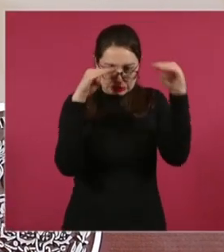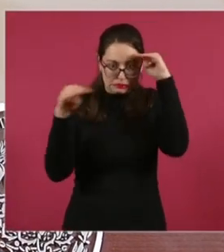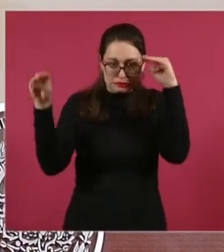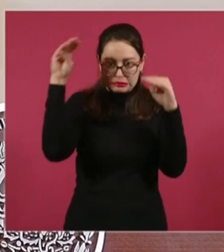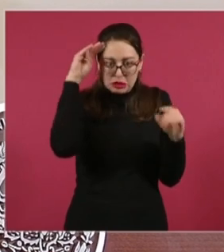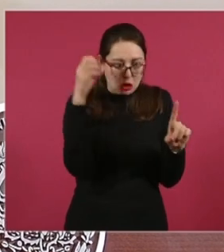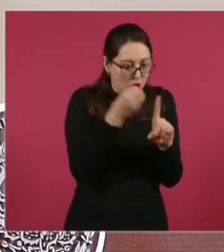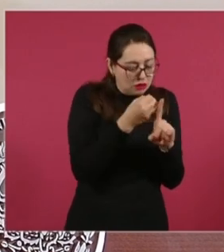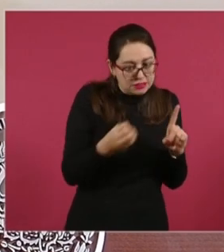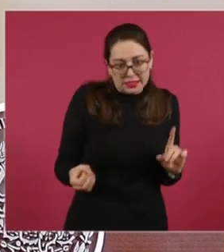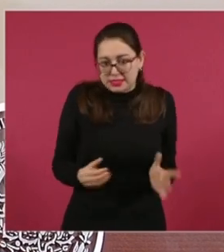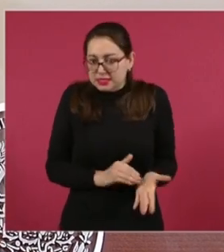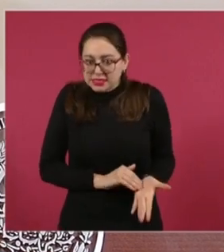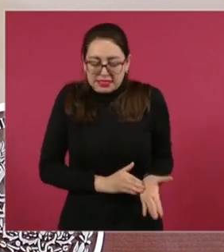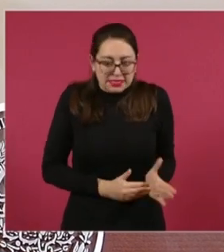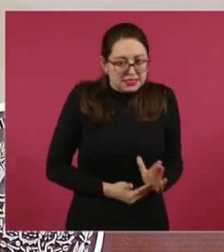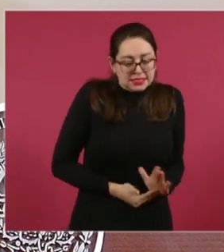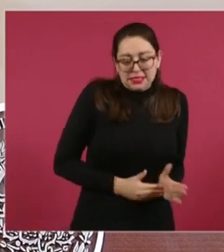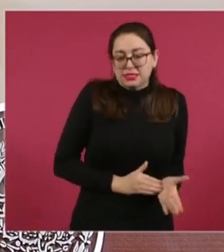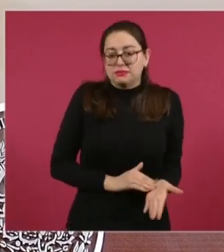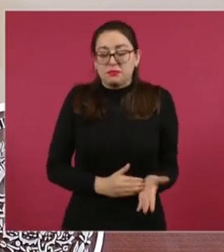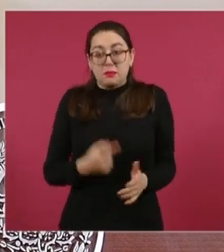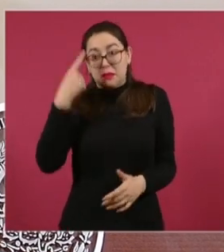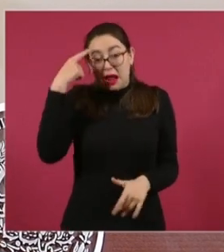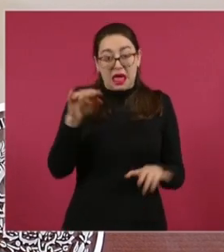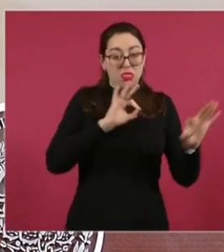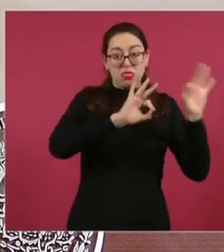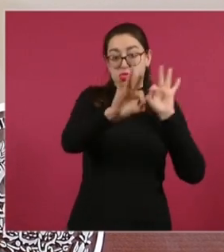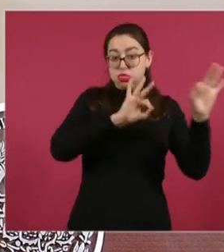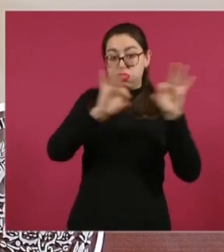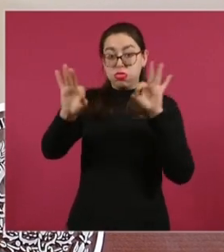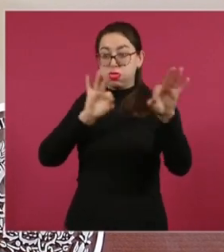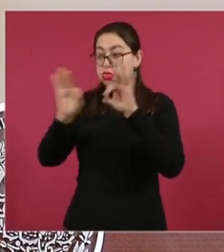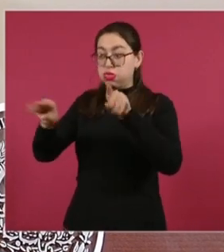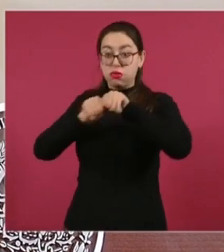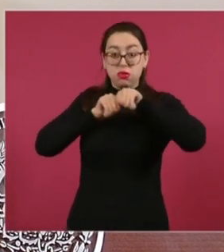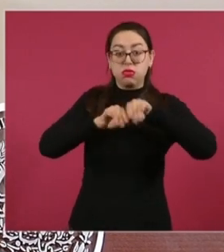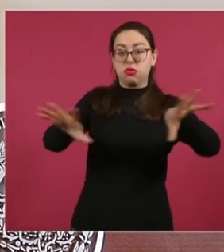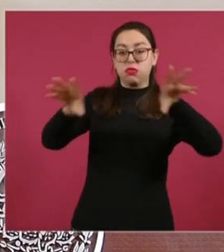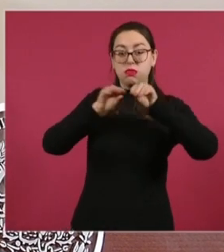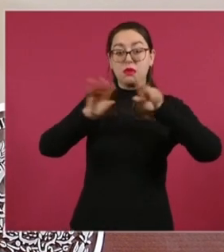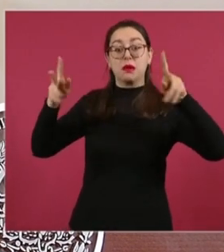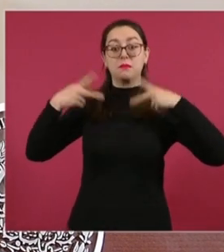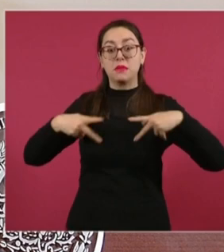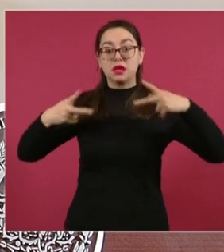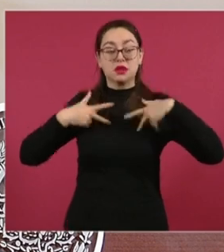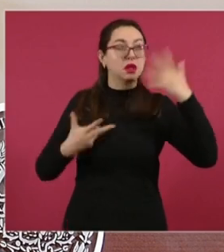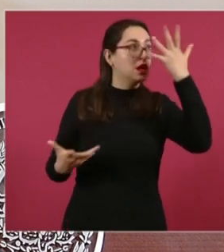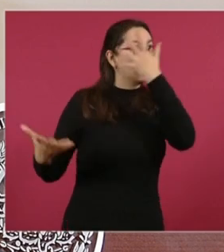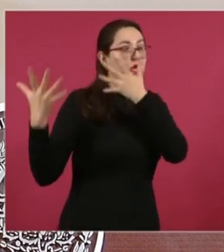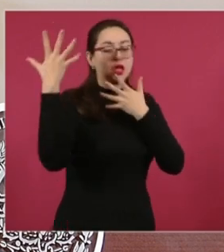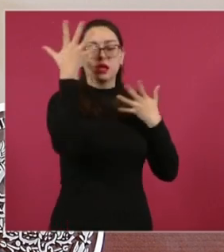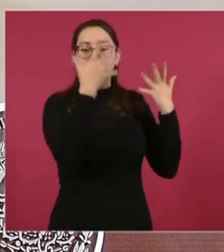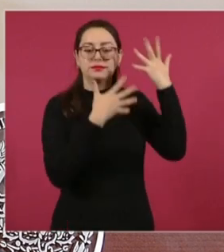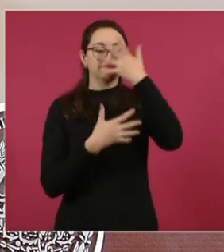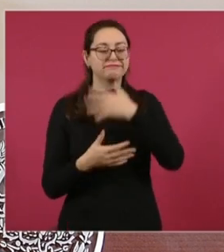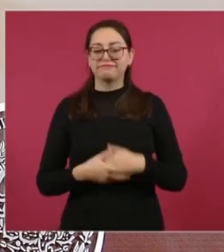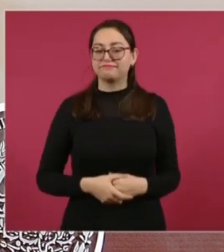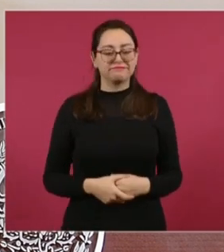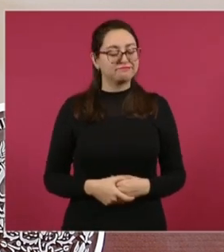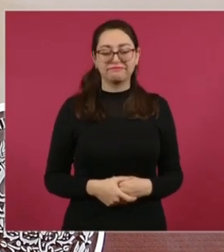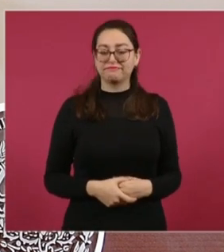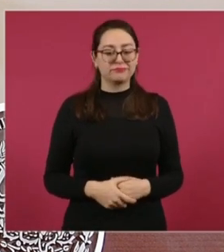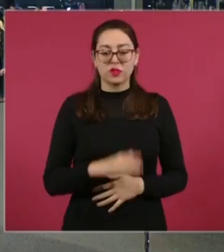tendencioso y buscando confundir, pero no pueden, no van a poder.